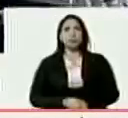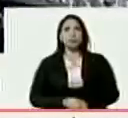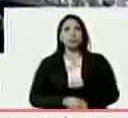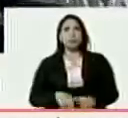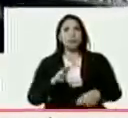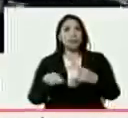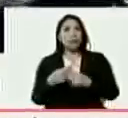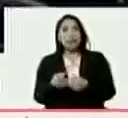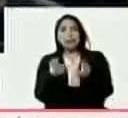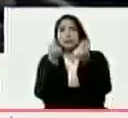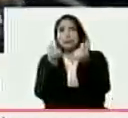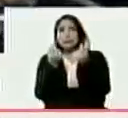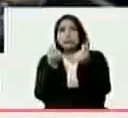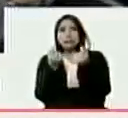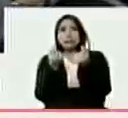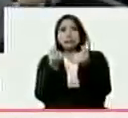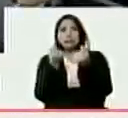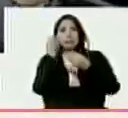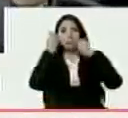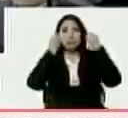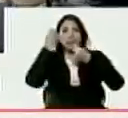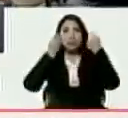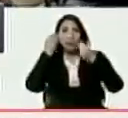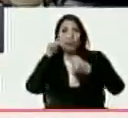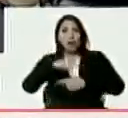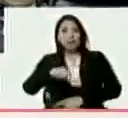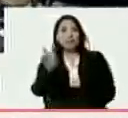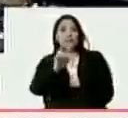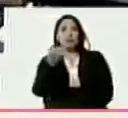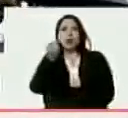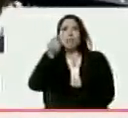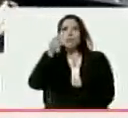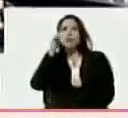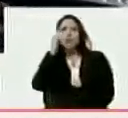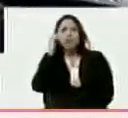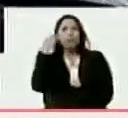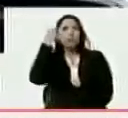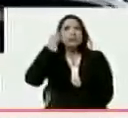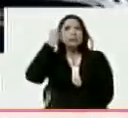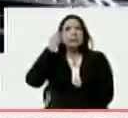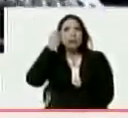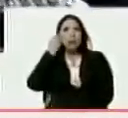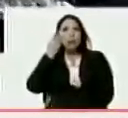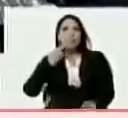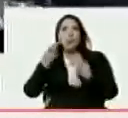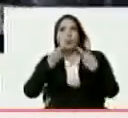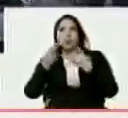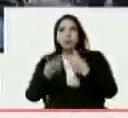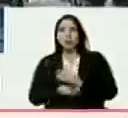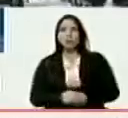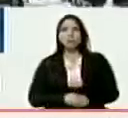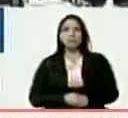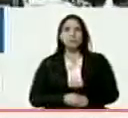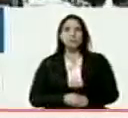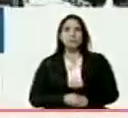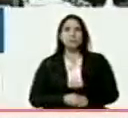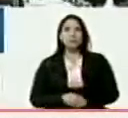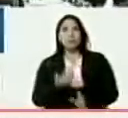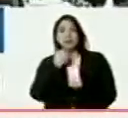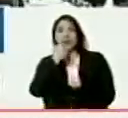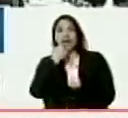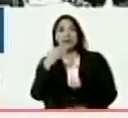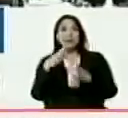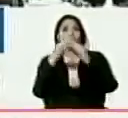Nadie, ningún analista de esos, porque aquí en Venezuela hay muchos analistas políticos, casi todos opositores